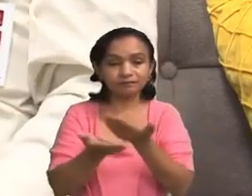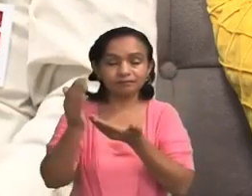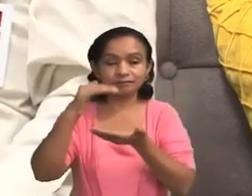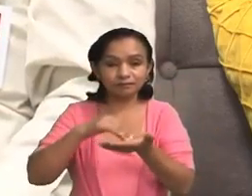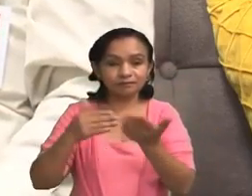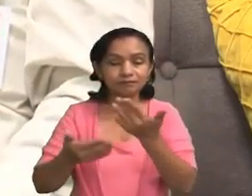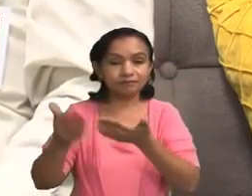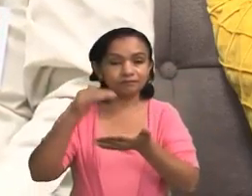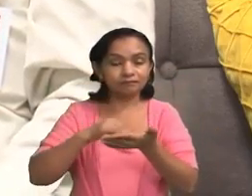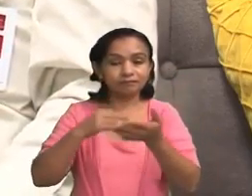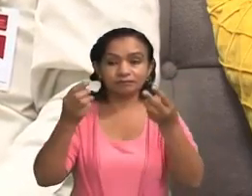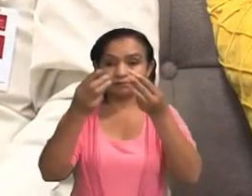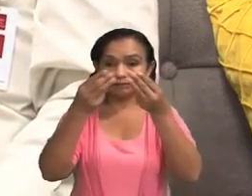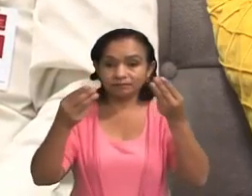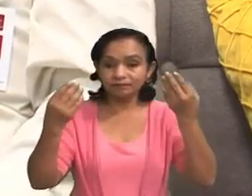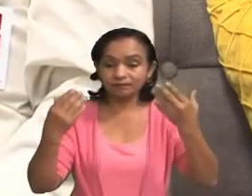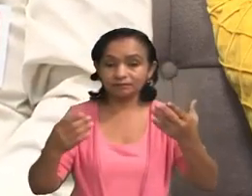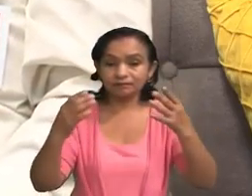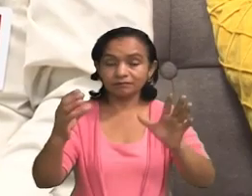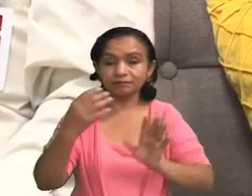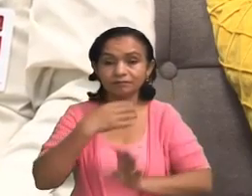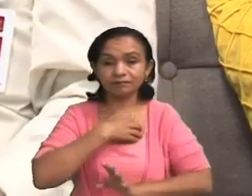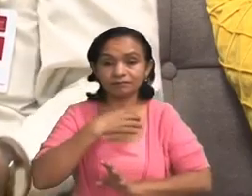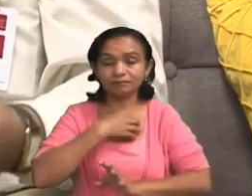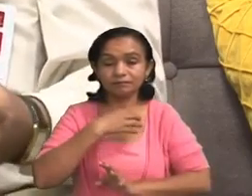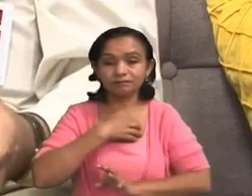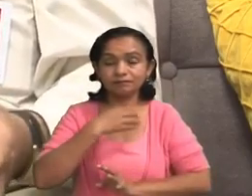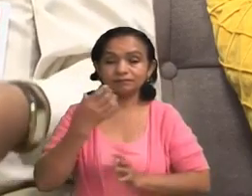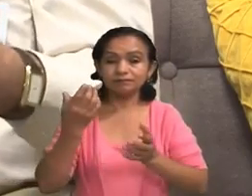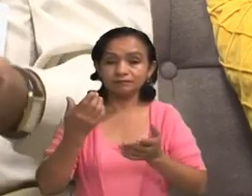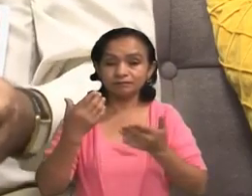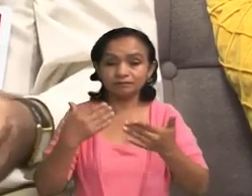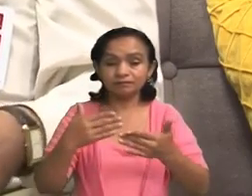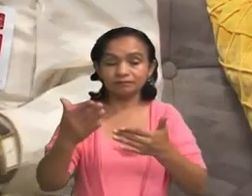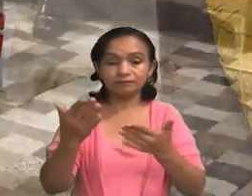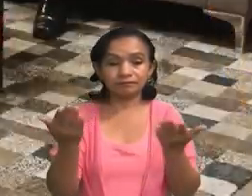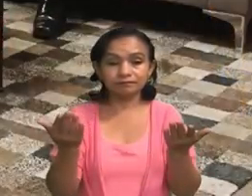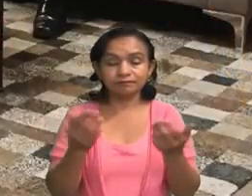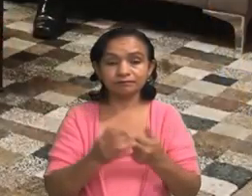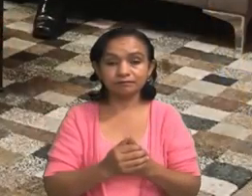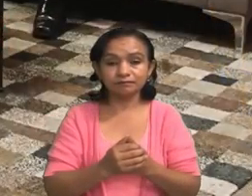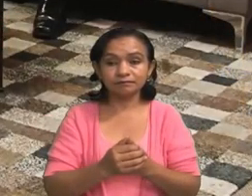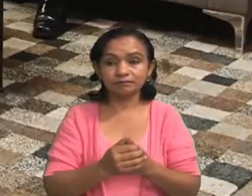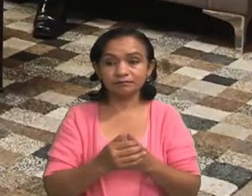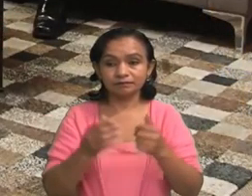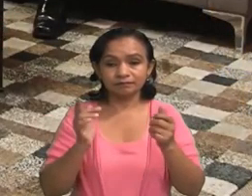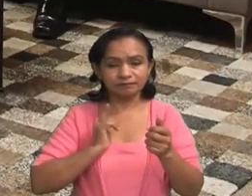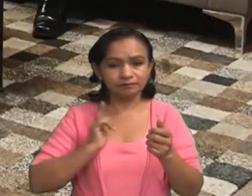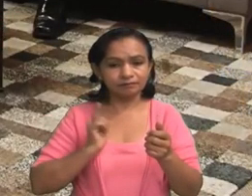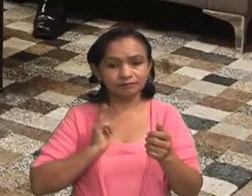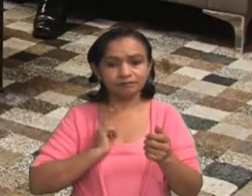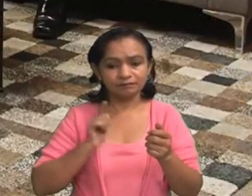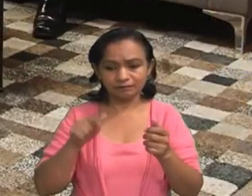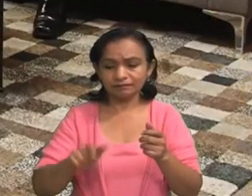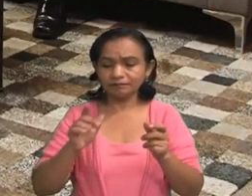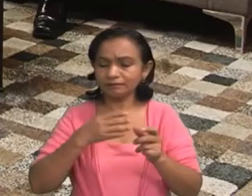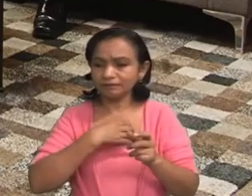los insumos son productos también, procesamientos o fermentos de cosas que existen en la